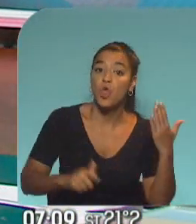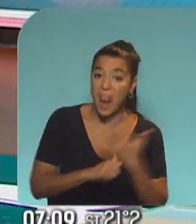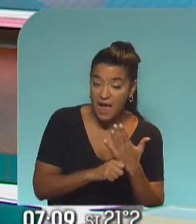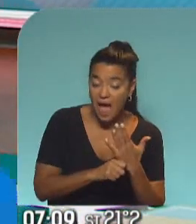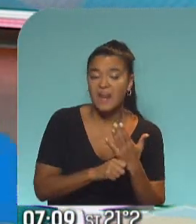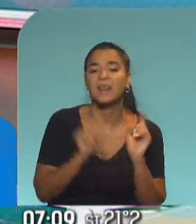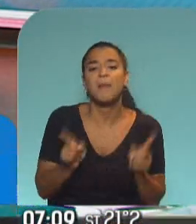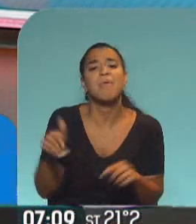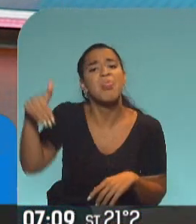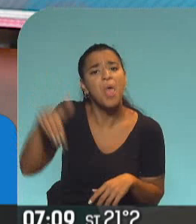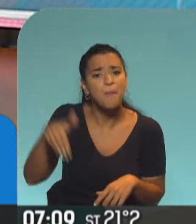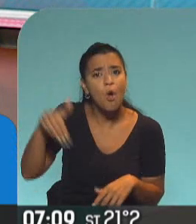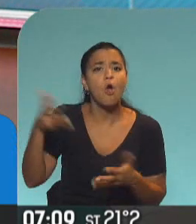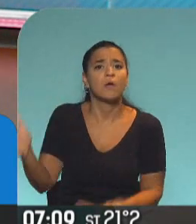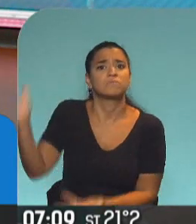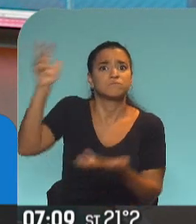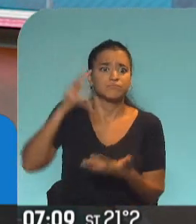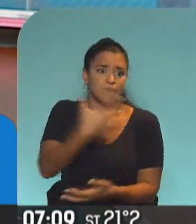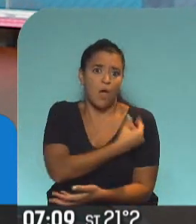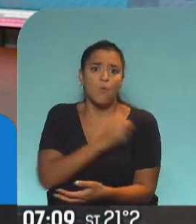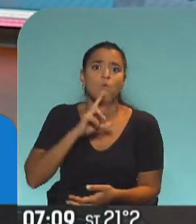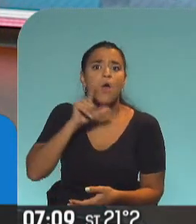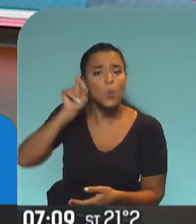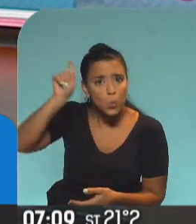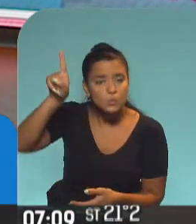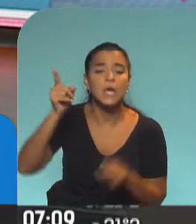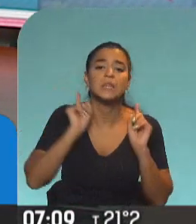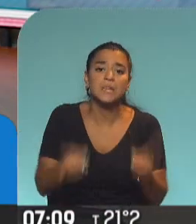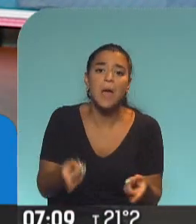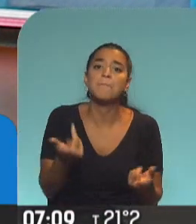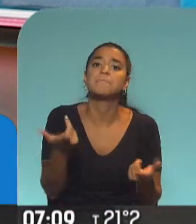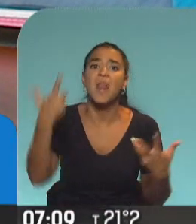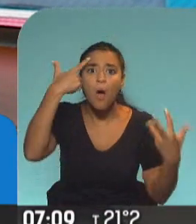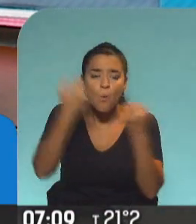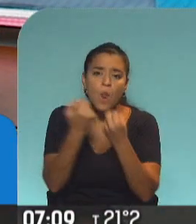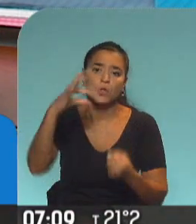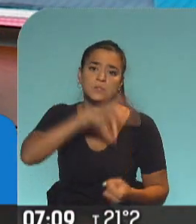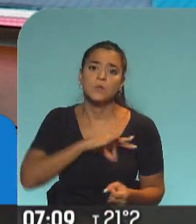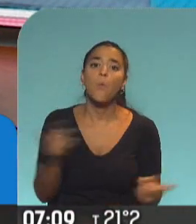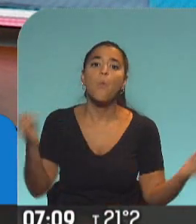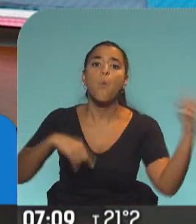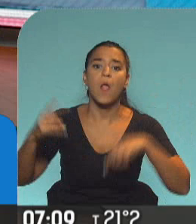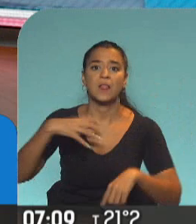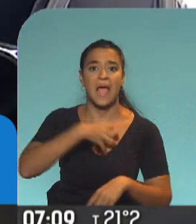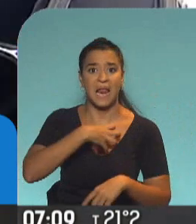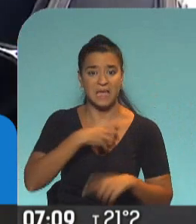de la demora en que llegue la vacuna rusa, también de las paritarias y del regreso a clases presenciales.